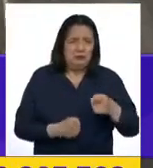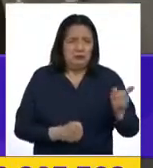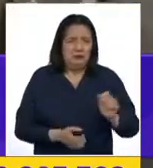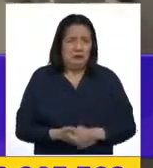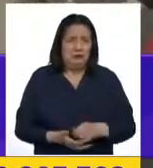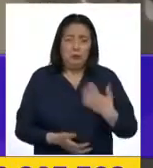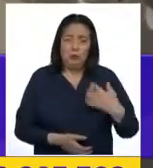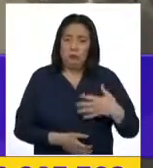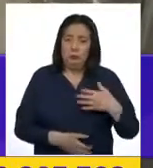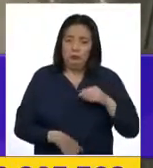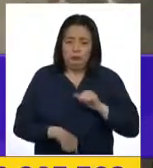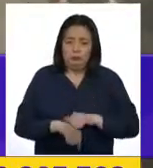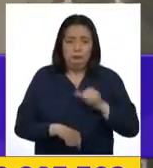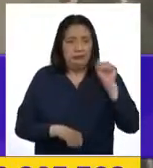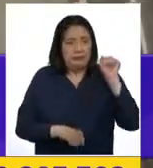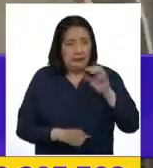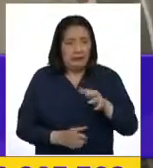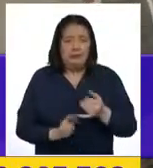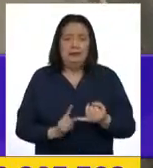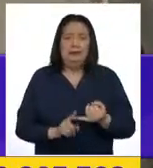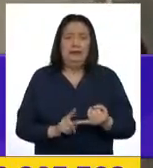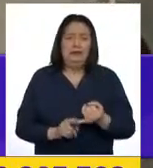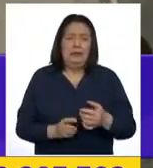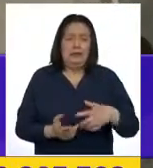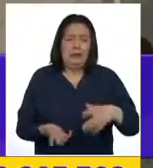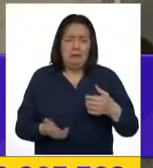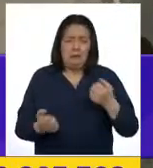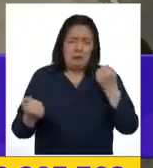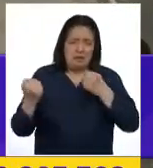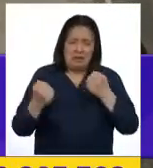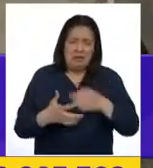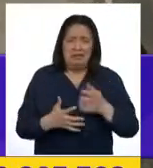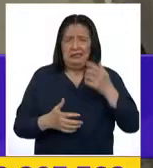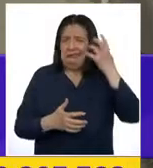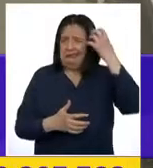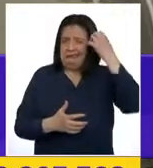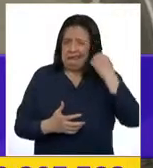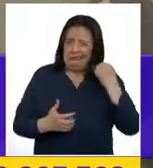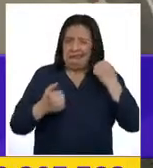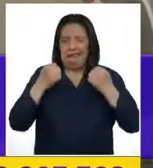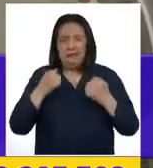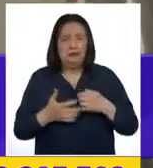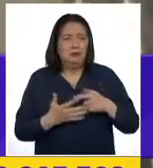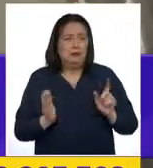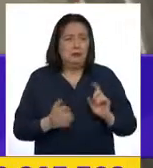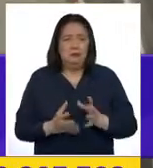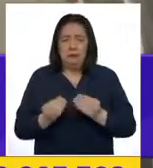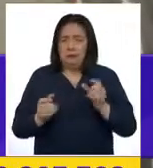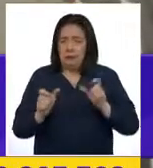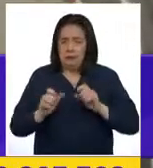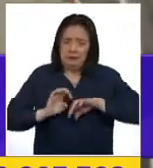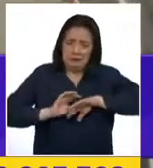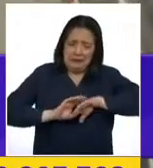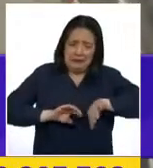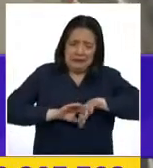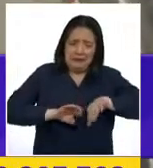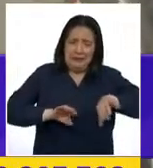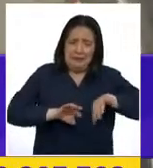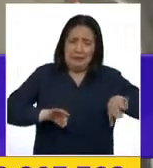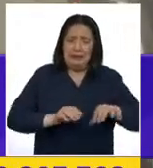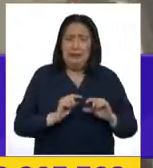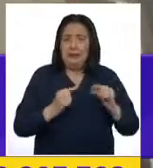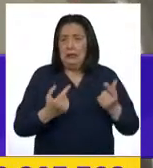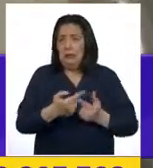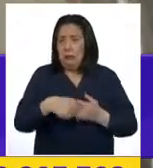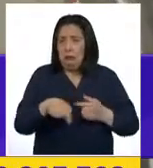Con piedras, puñetes, se jalaban los cabellos y tuvieron que intervenir varias personas para separar a este